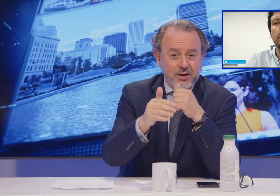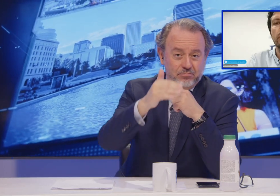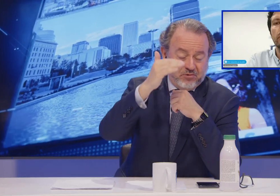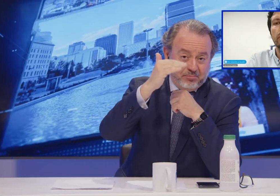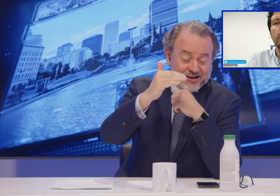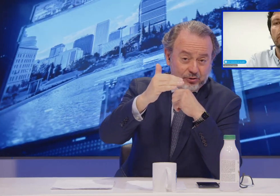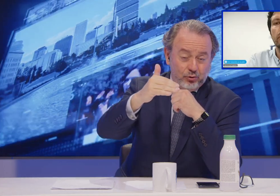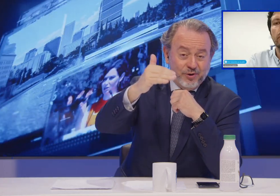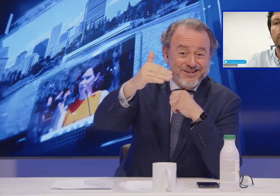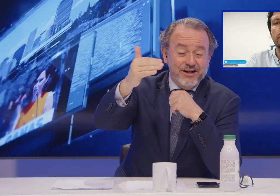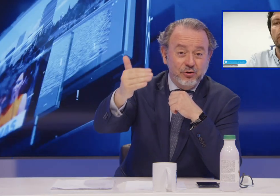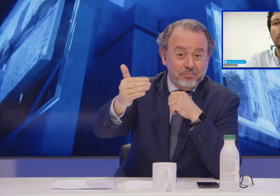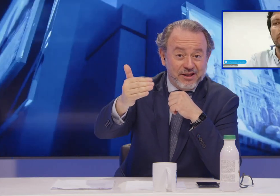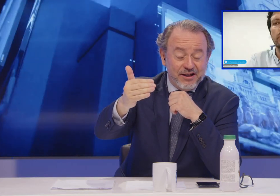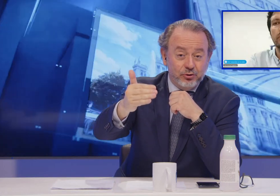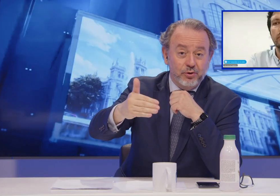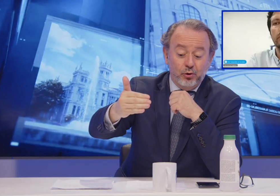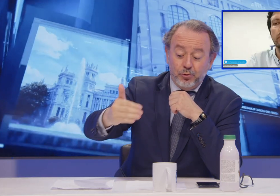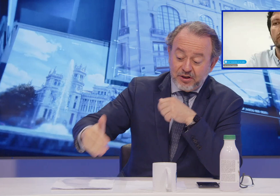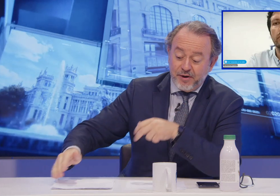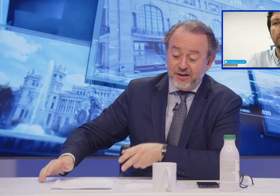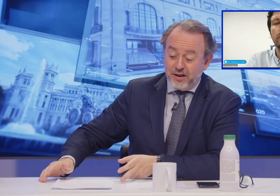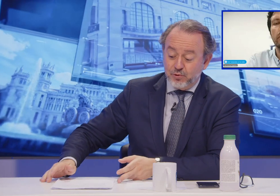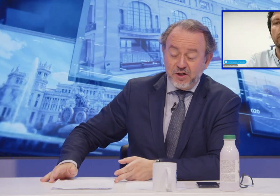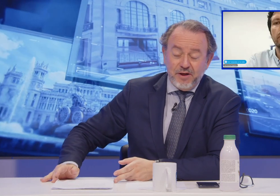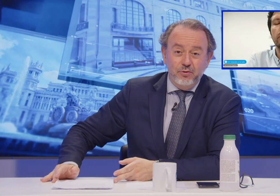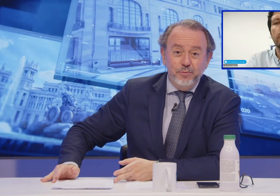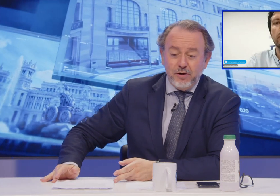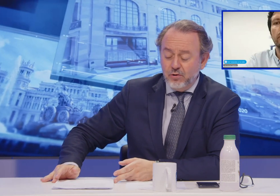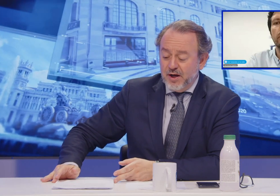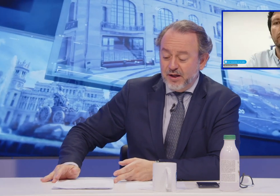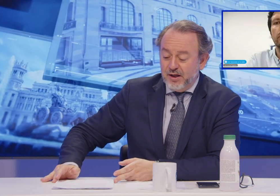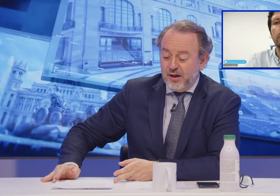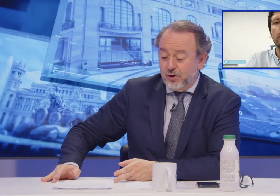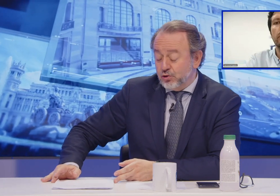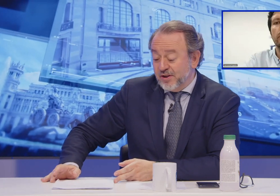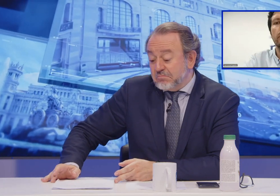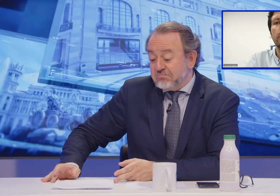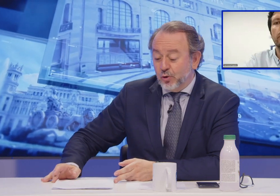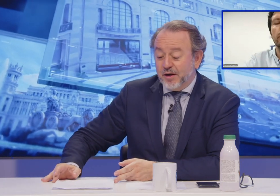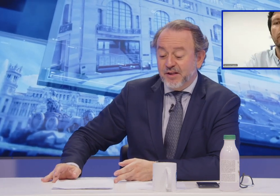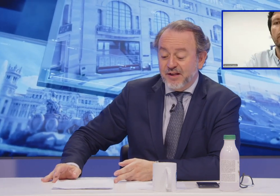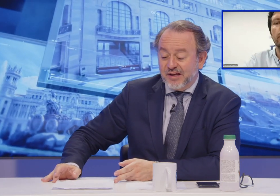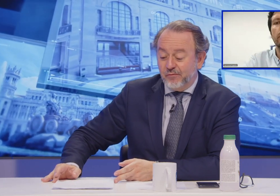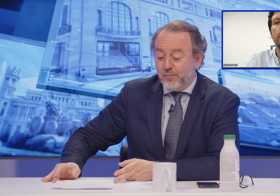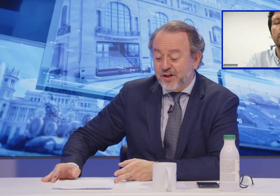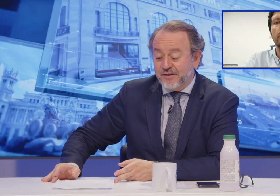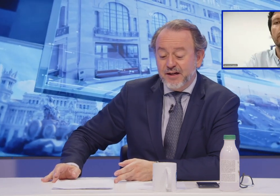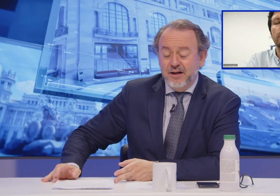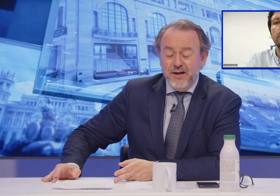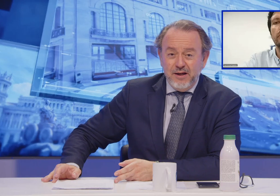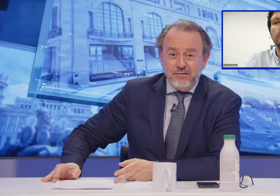inmediato o el escenario mediato. Y luego, por otra parte, tenemos en España un gobierno que, lejos de tomar medidas que